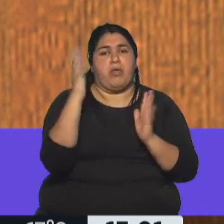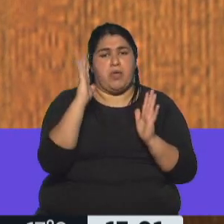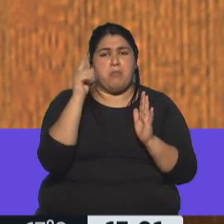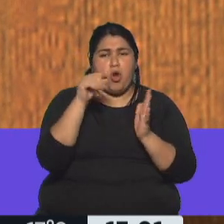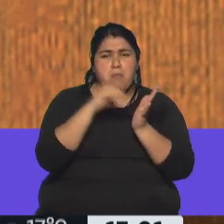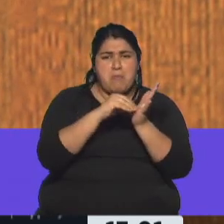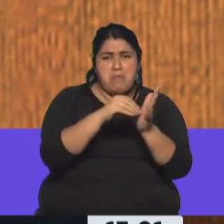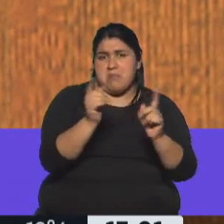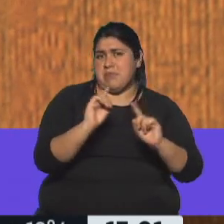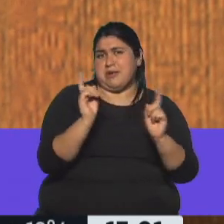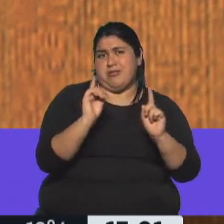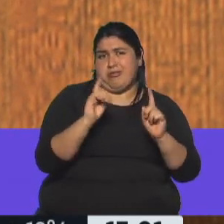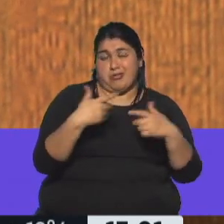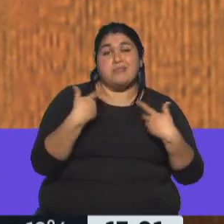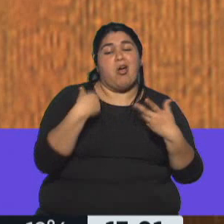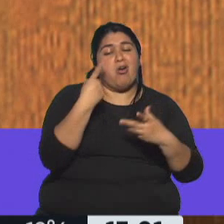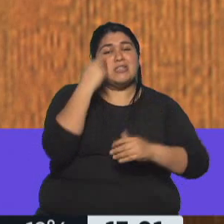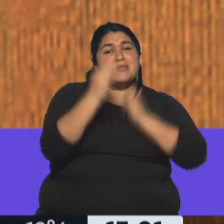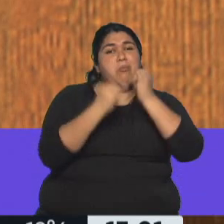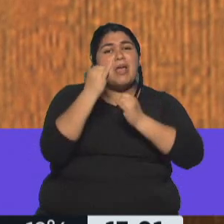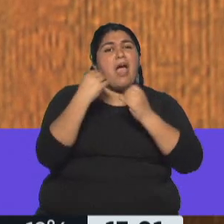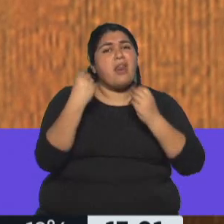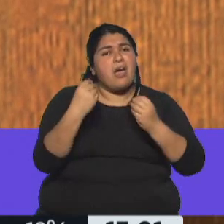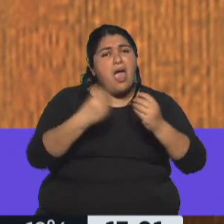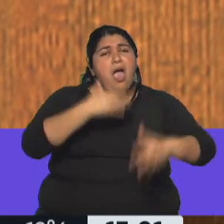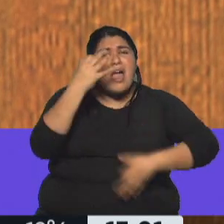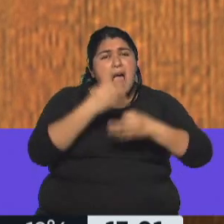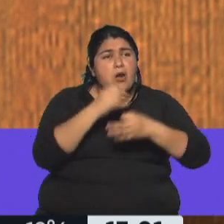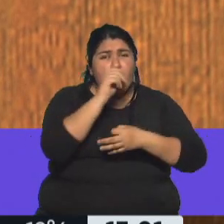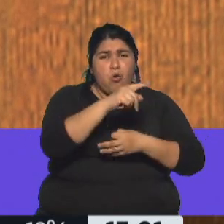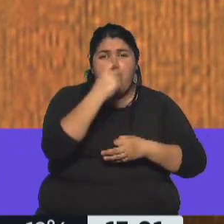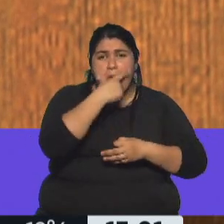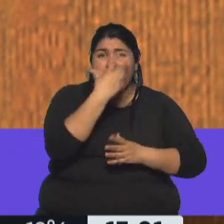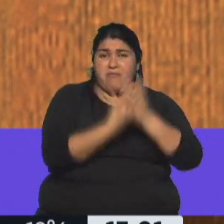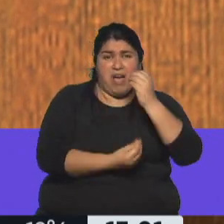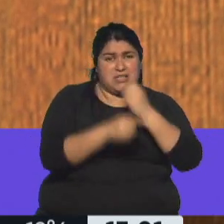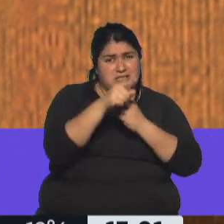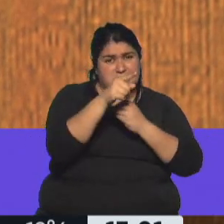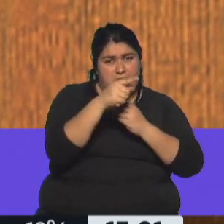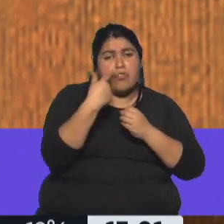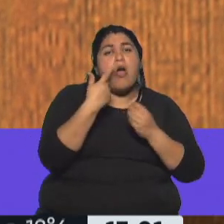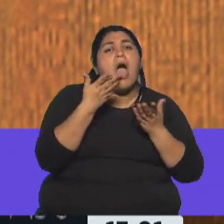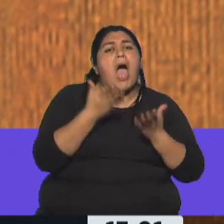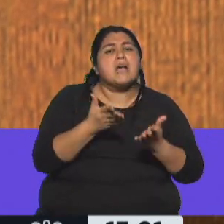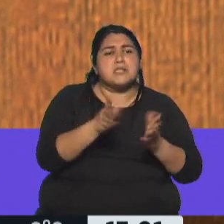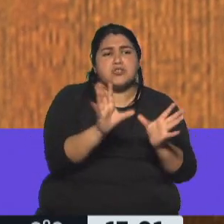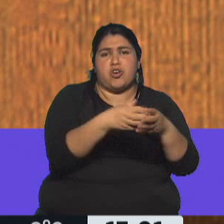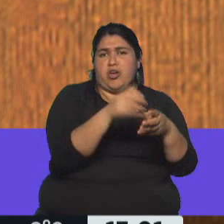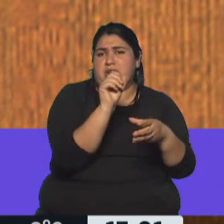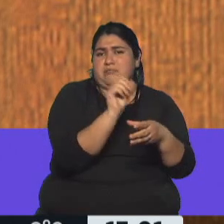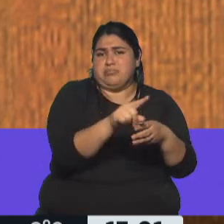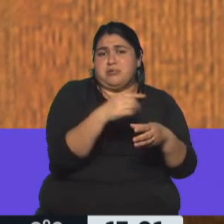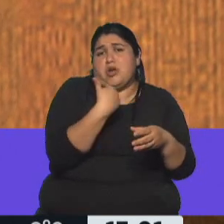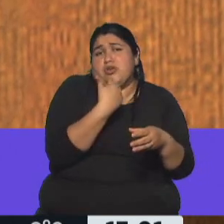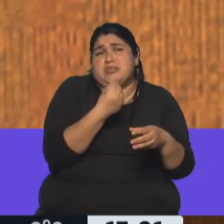más efectos que eso. Vamos ahora a explicar por qué el cálculo de Macri está mal, el cálculo de los asesores, entiendo, de Macri, que desconozco